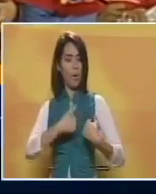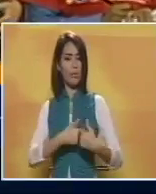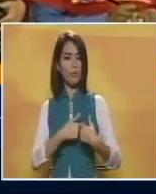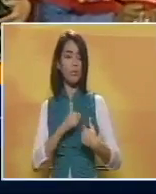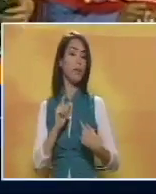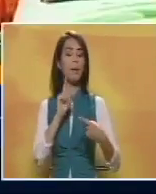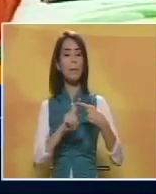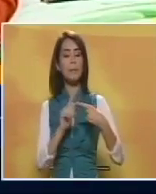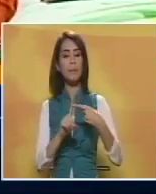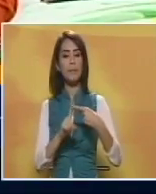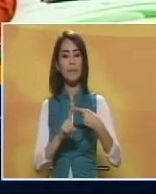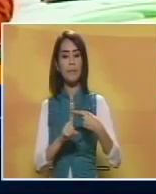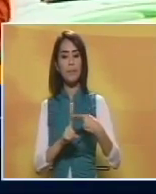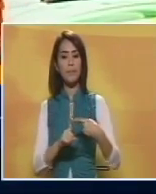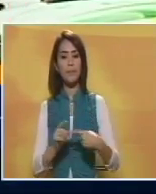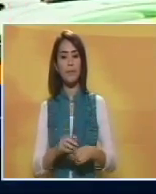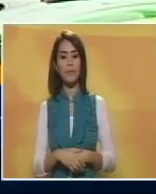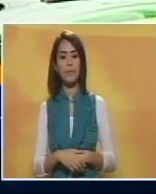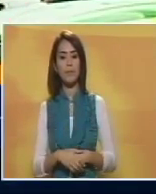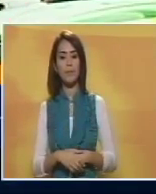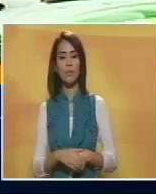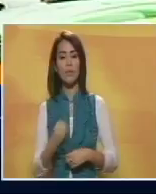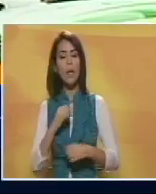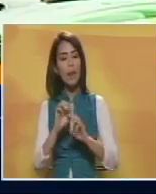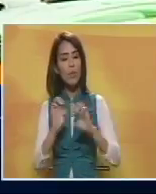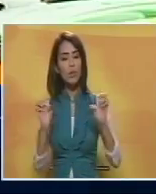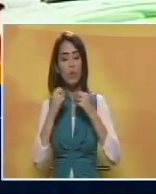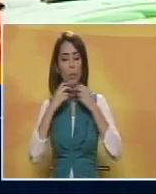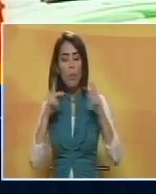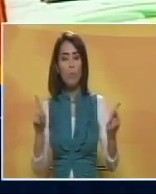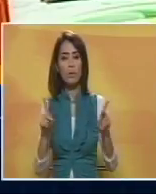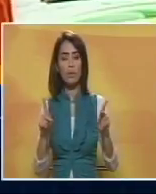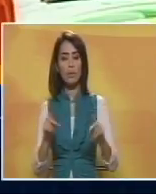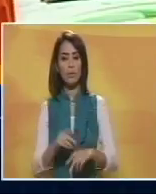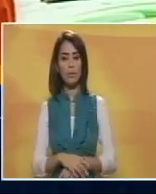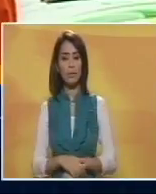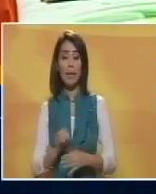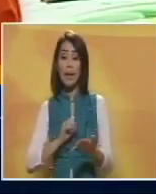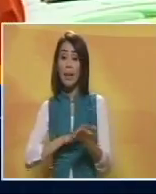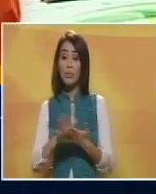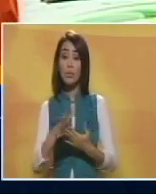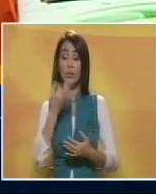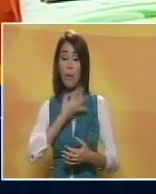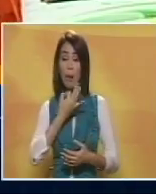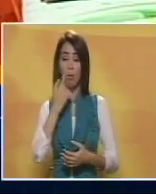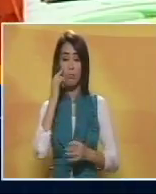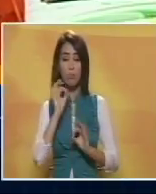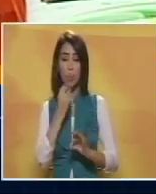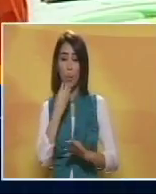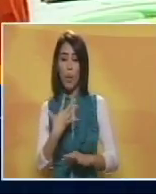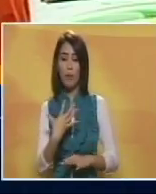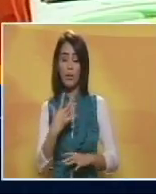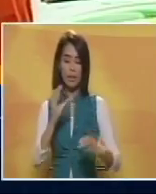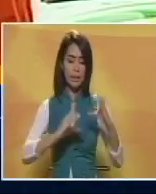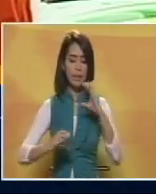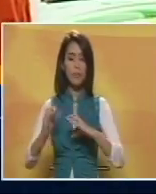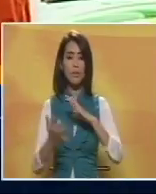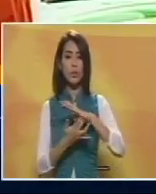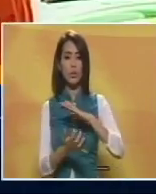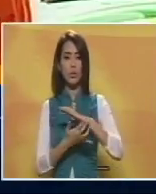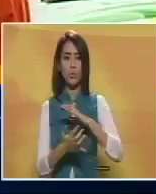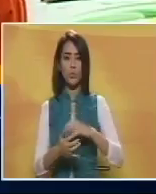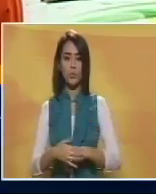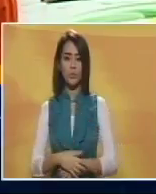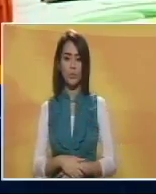primera, consolidar la educación pública, gratuita y de calidad a nivel científico y